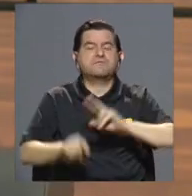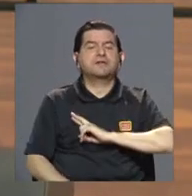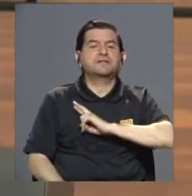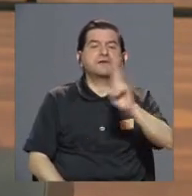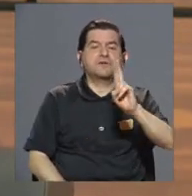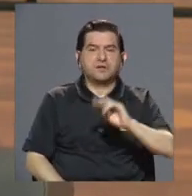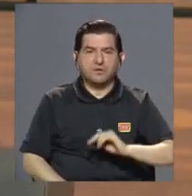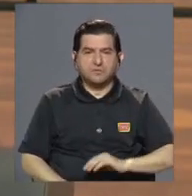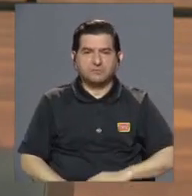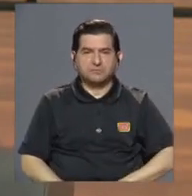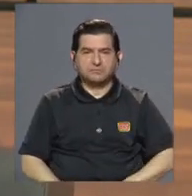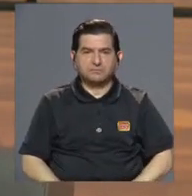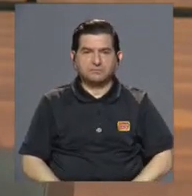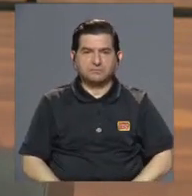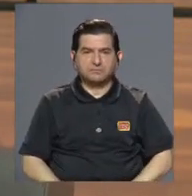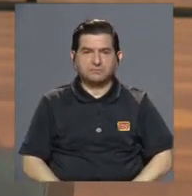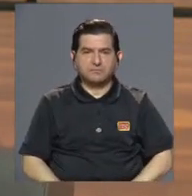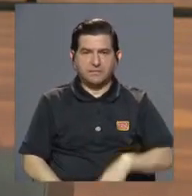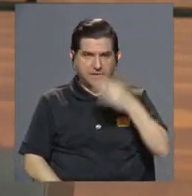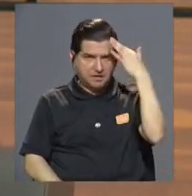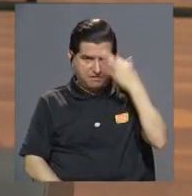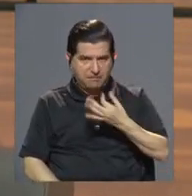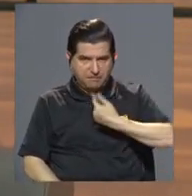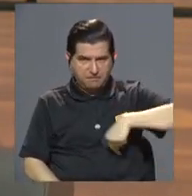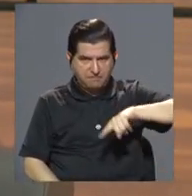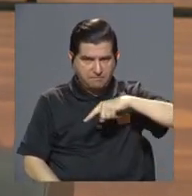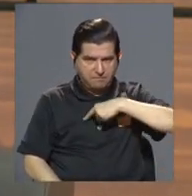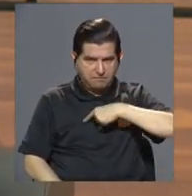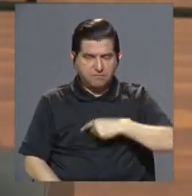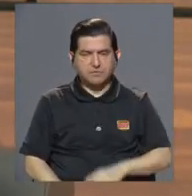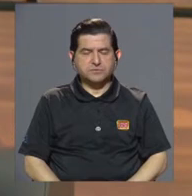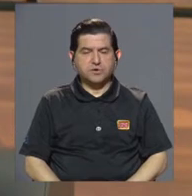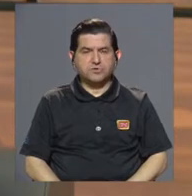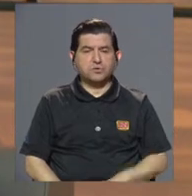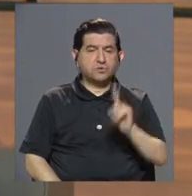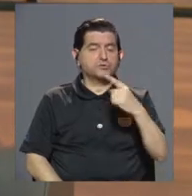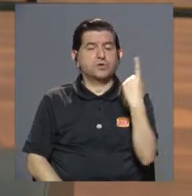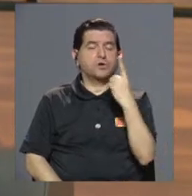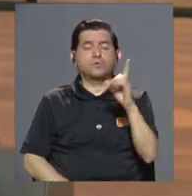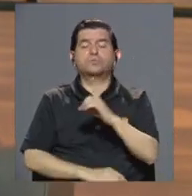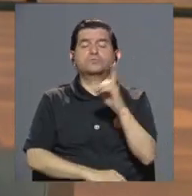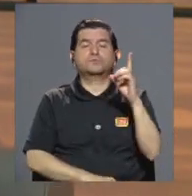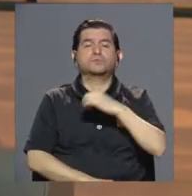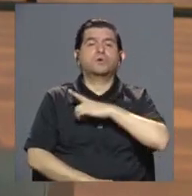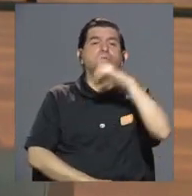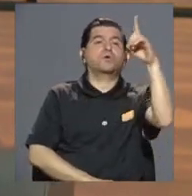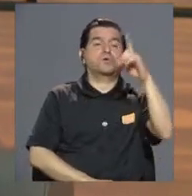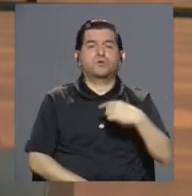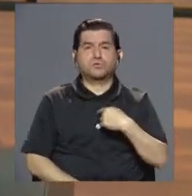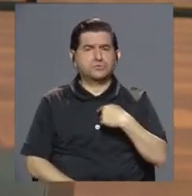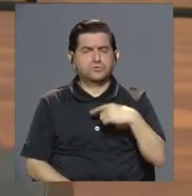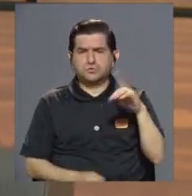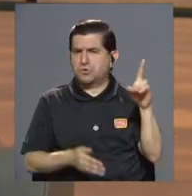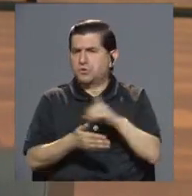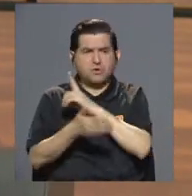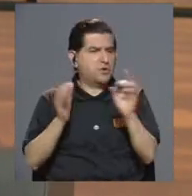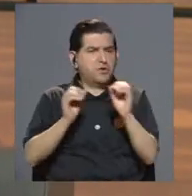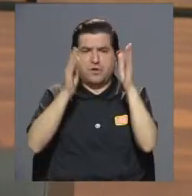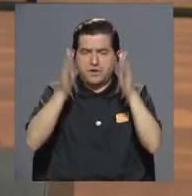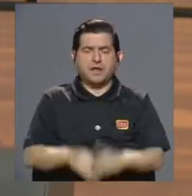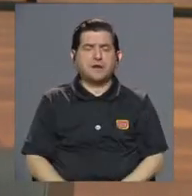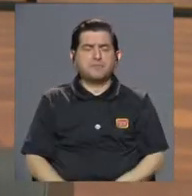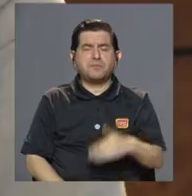religión. Pero si creemos que, si somos monoteístas, digamos, aunque yo no discriminaría a nadie por